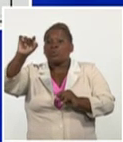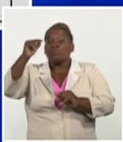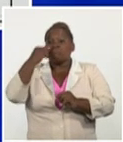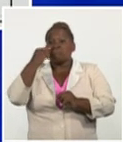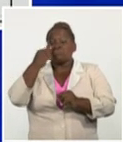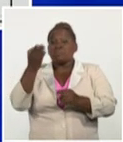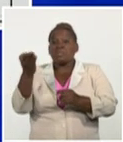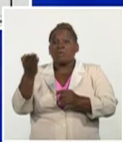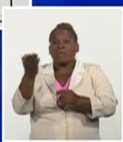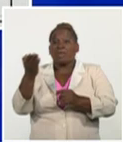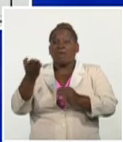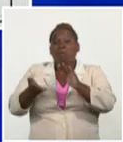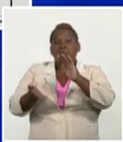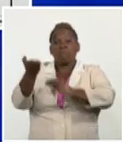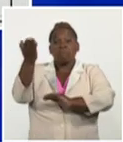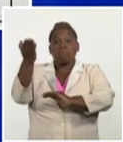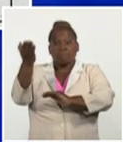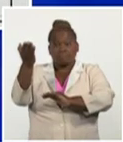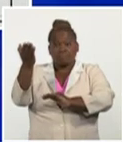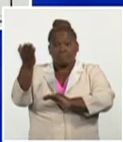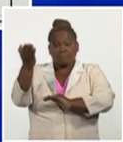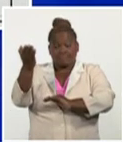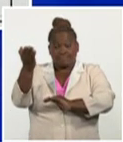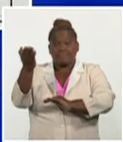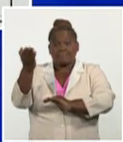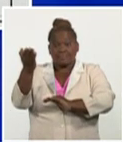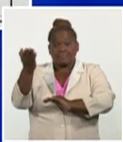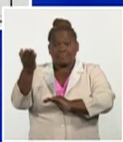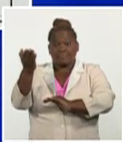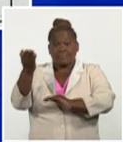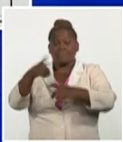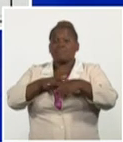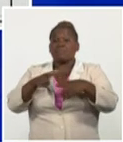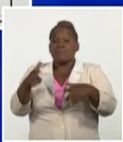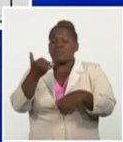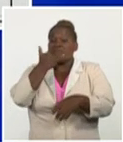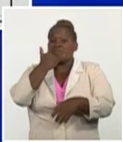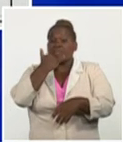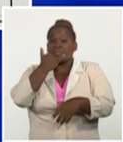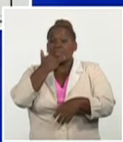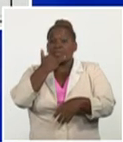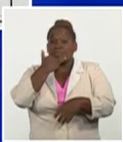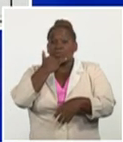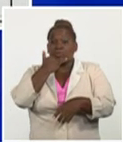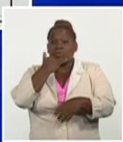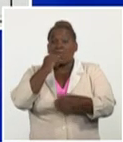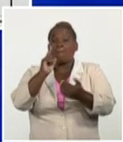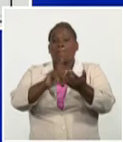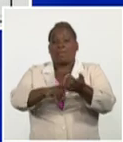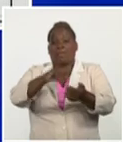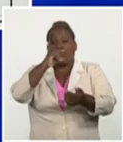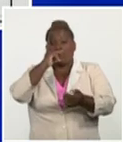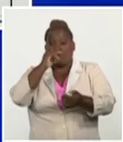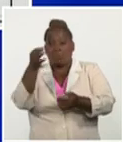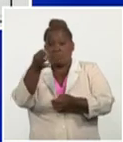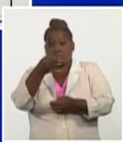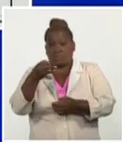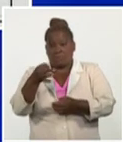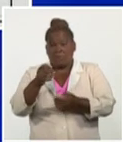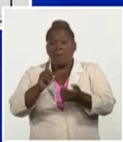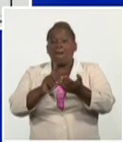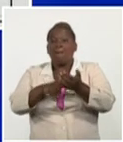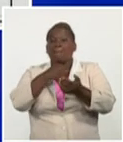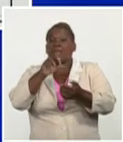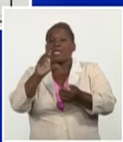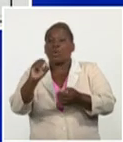ahí, y las mayores tasas de incidencia en Pedro Betancur, Perico, Jovellanos,